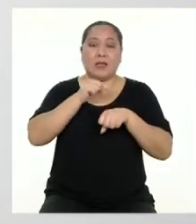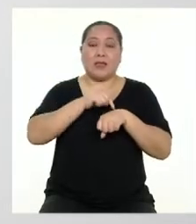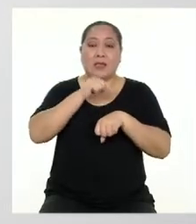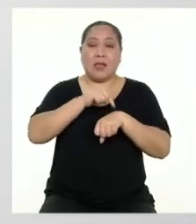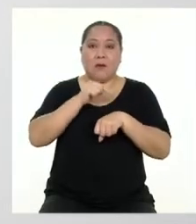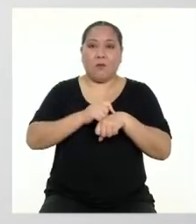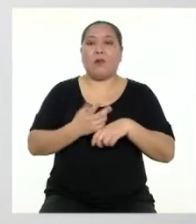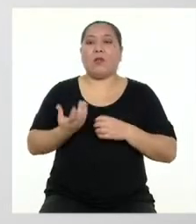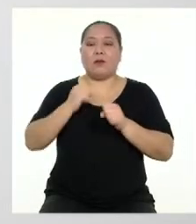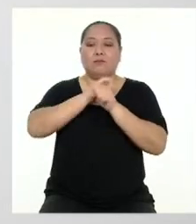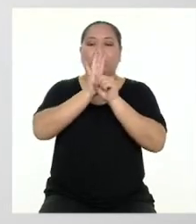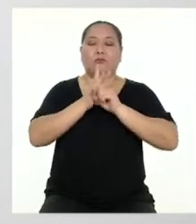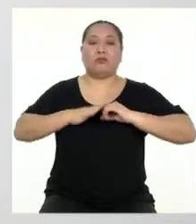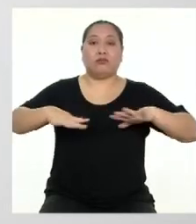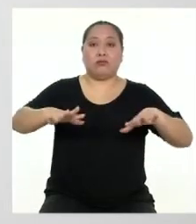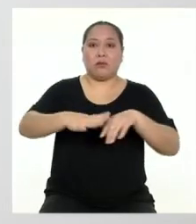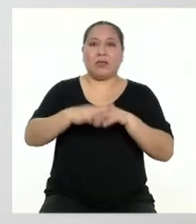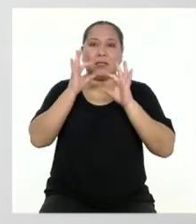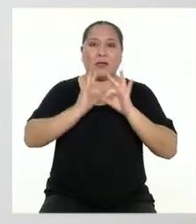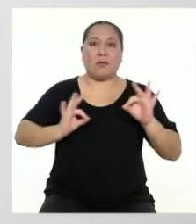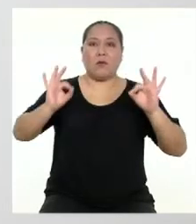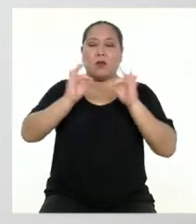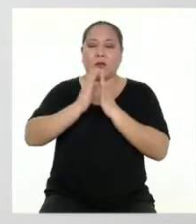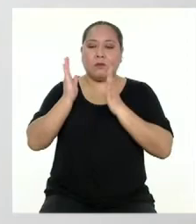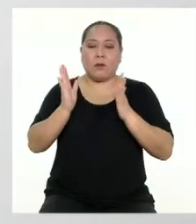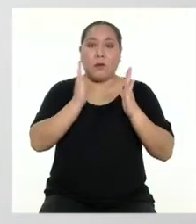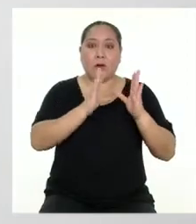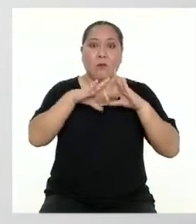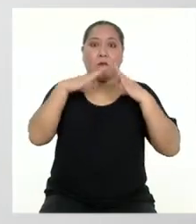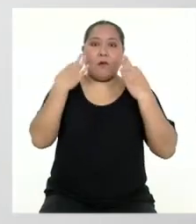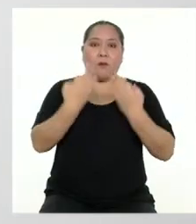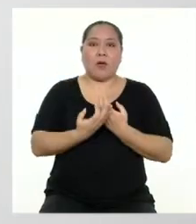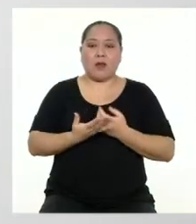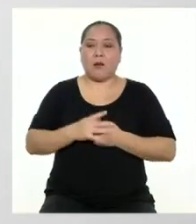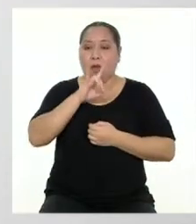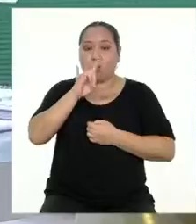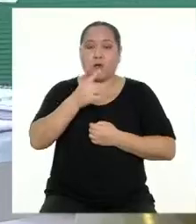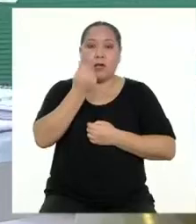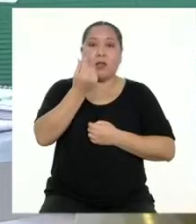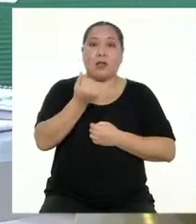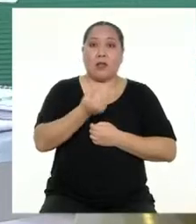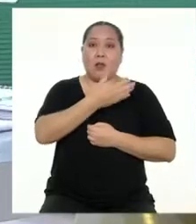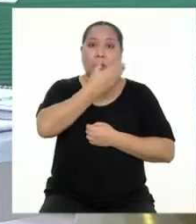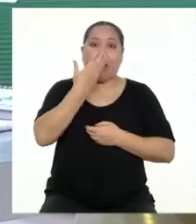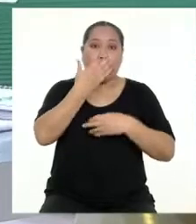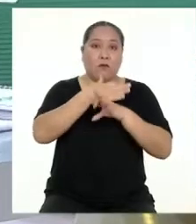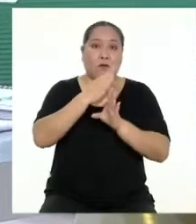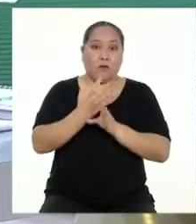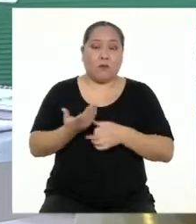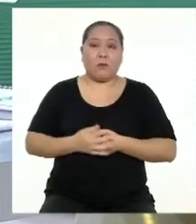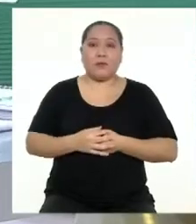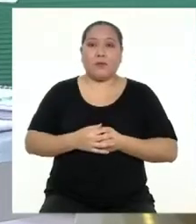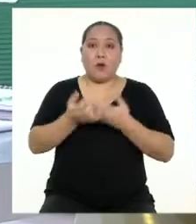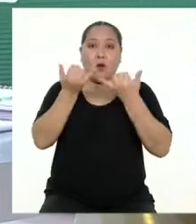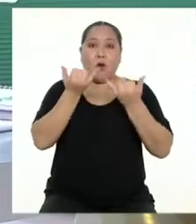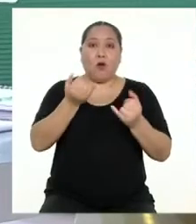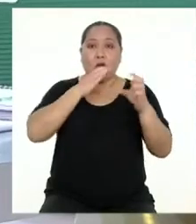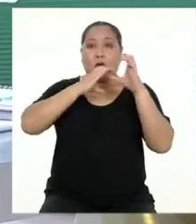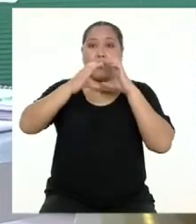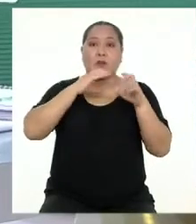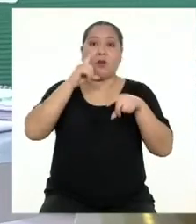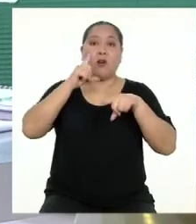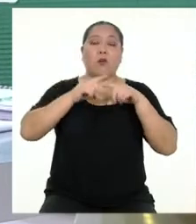es importante organizarnos como familia para gastar el dinero de la mejor forma. Justamente el día de hoy conversaba por teléfono